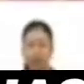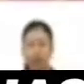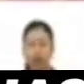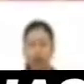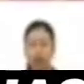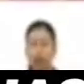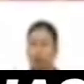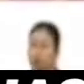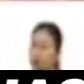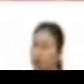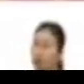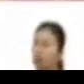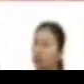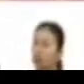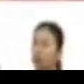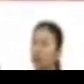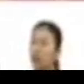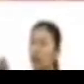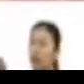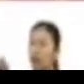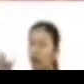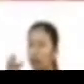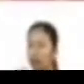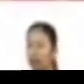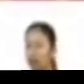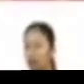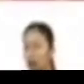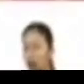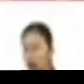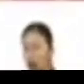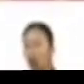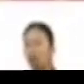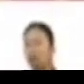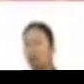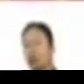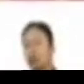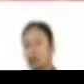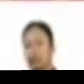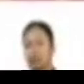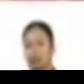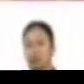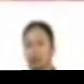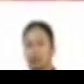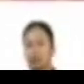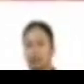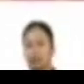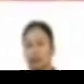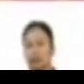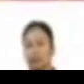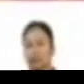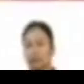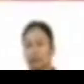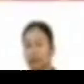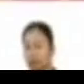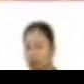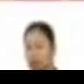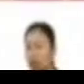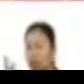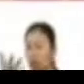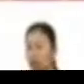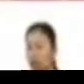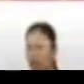que hicimos, que parece una obra pequeña, pero que sirve mucho a los habitantes de